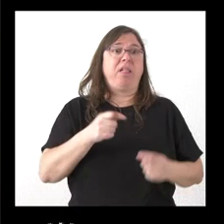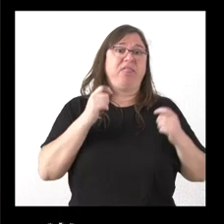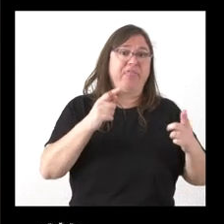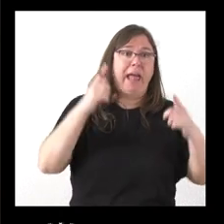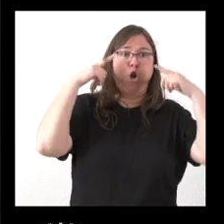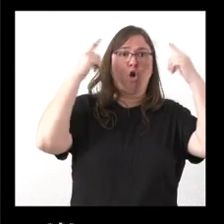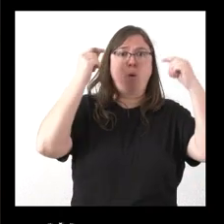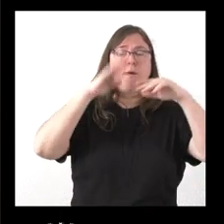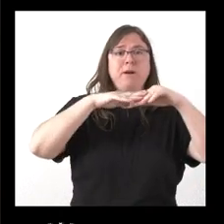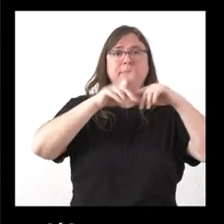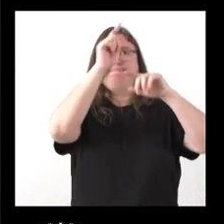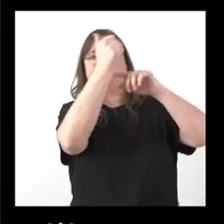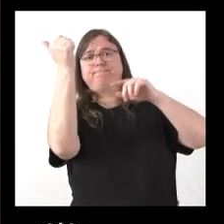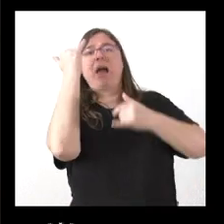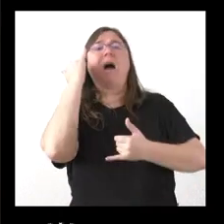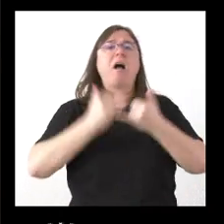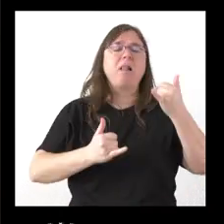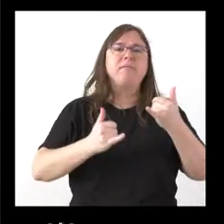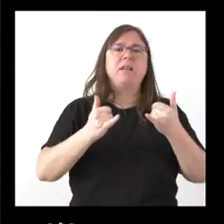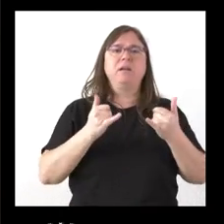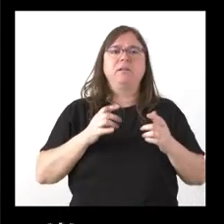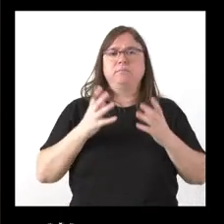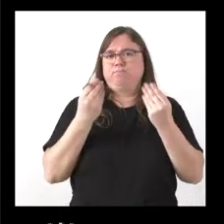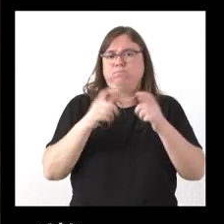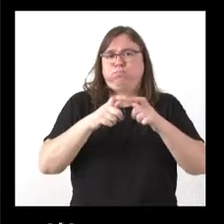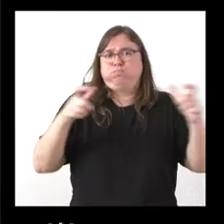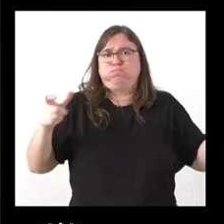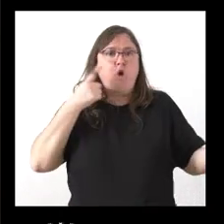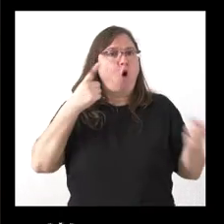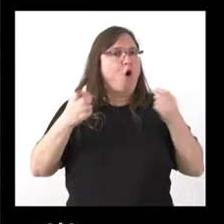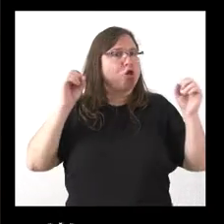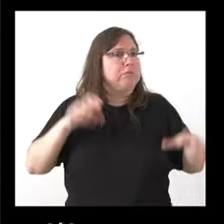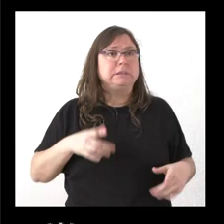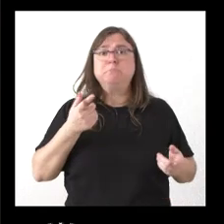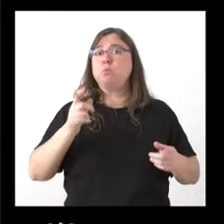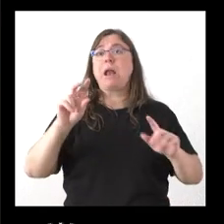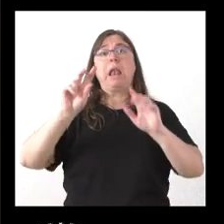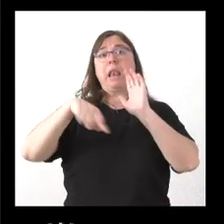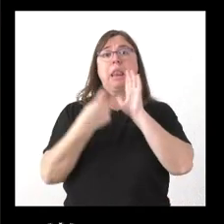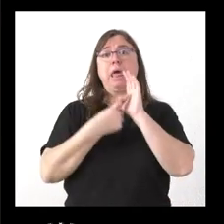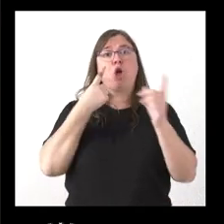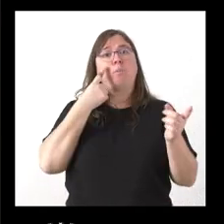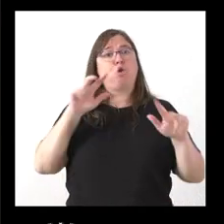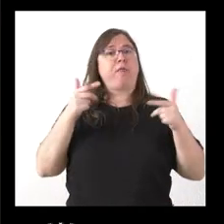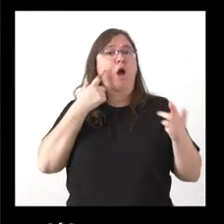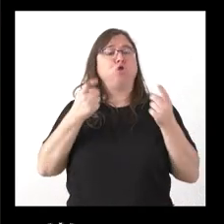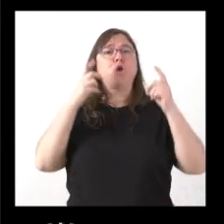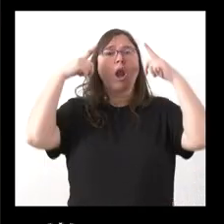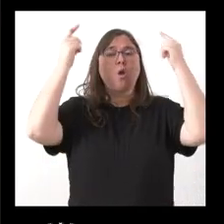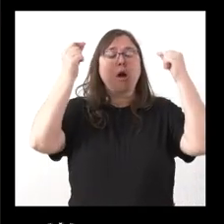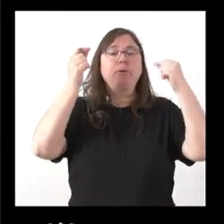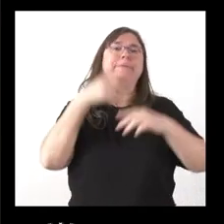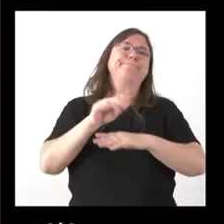lesprey ocasiona una población con fal a falta absoluta de control porque no nos lo permite esa legislación Estatal sí que estamos con la